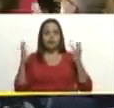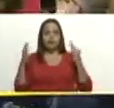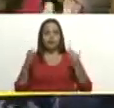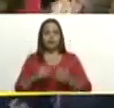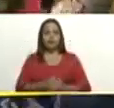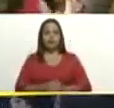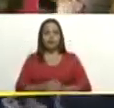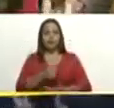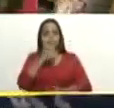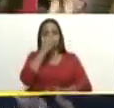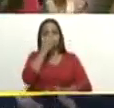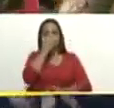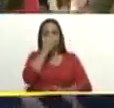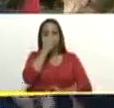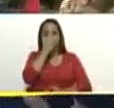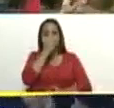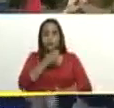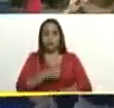Ernesto.